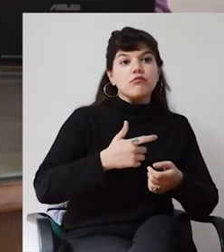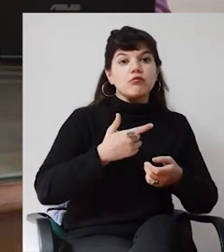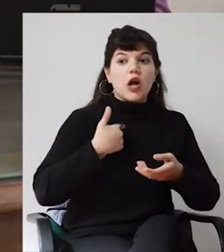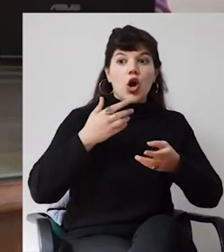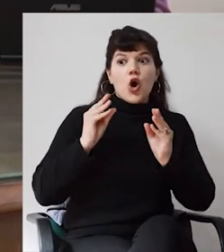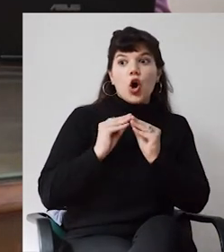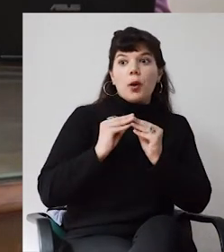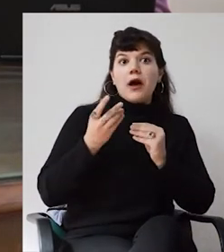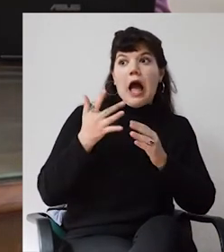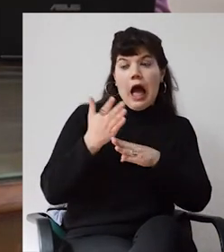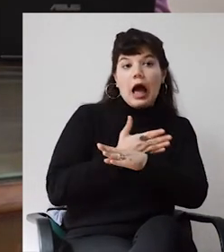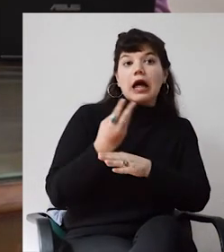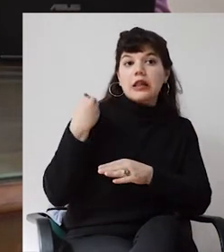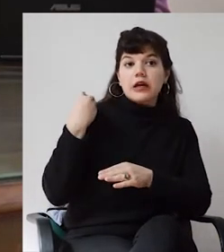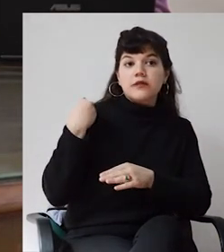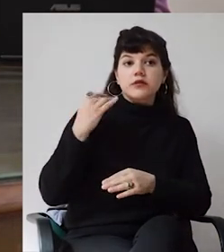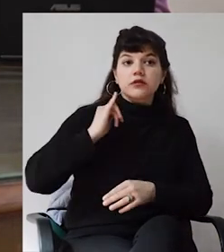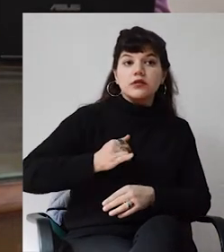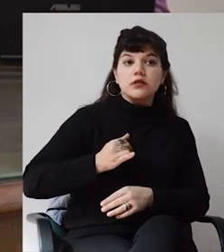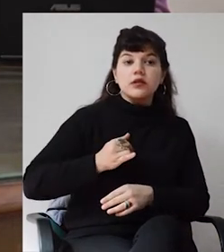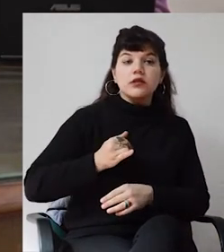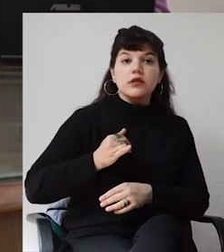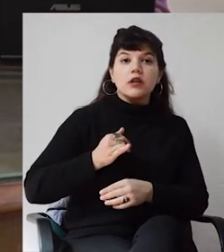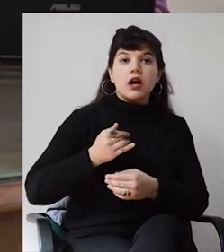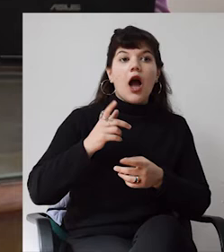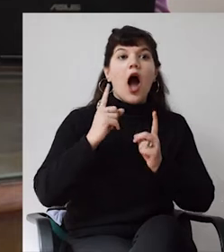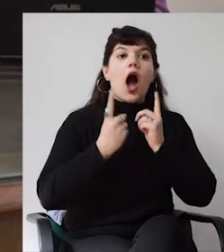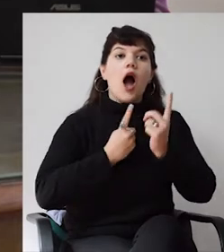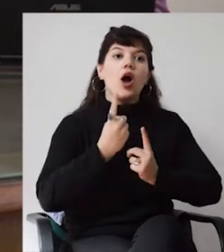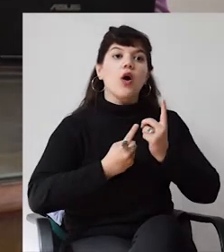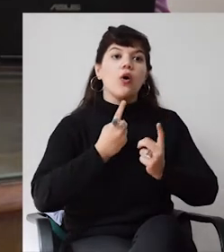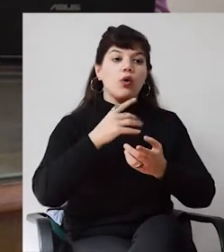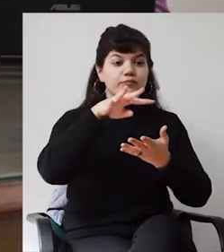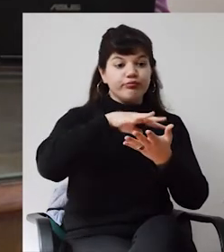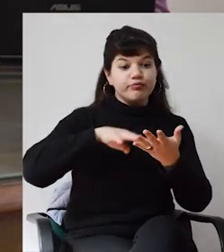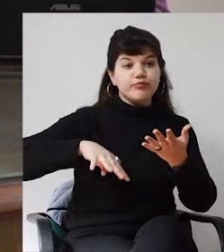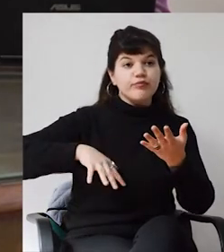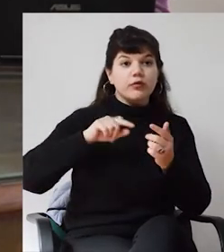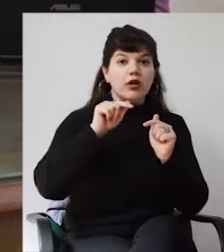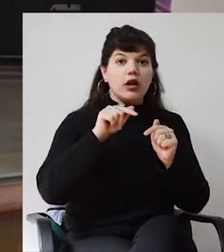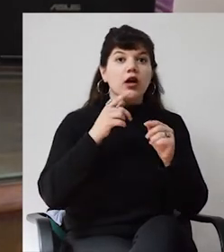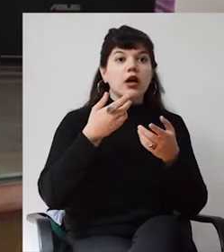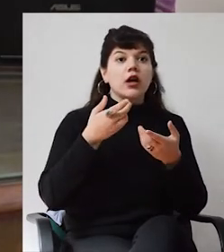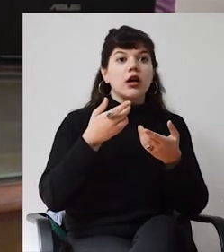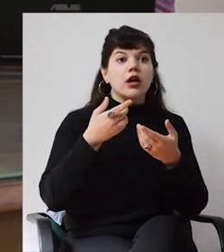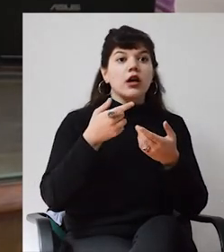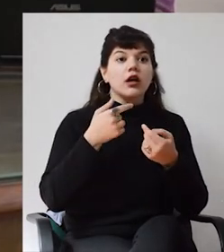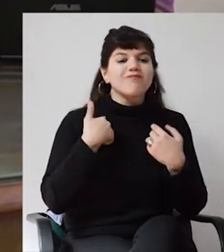con los compañeros nos habían avisado de las palabras que iban a leer los compañeros de